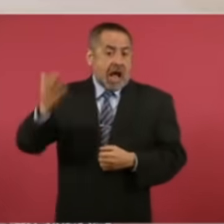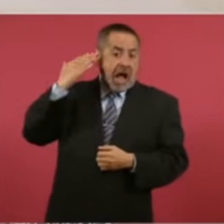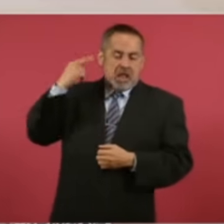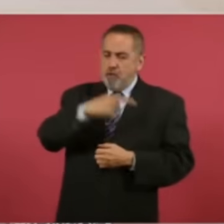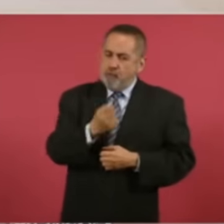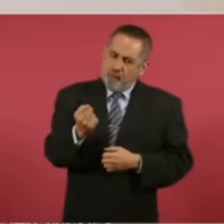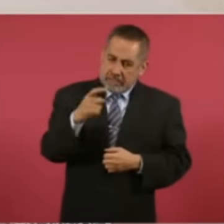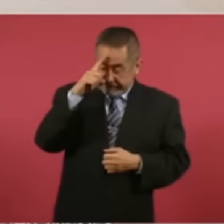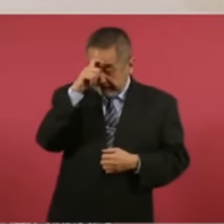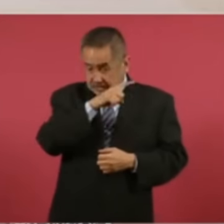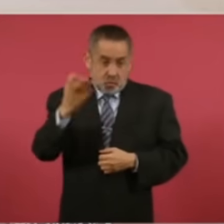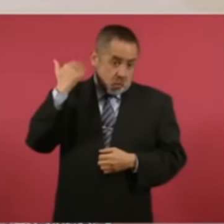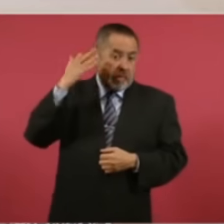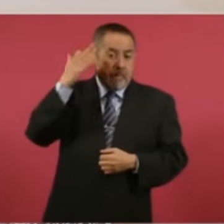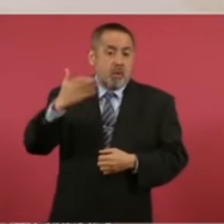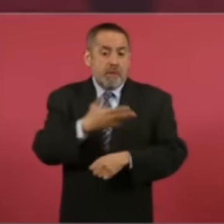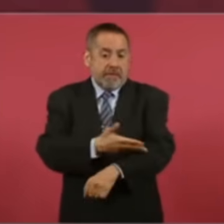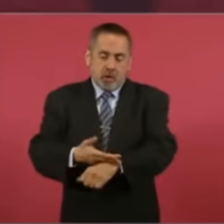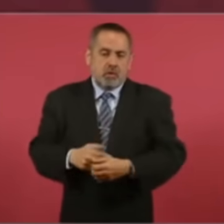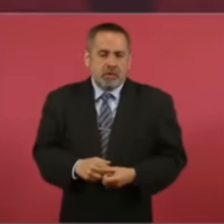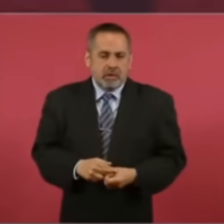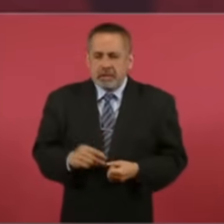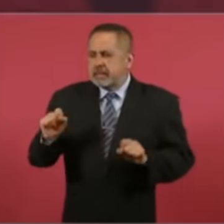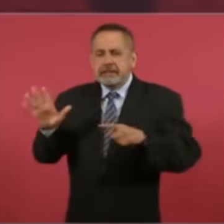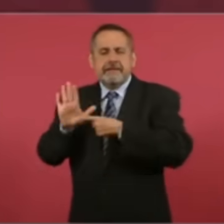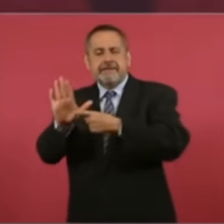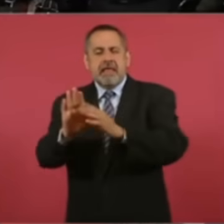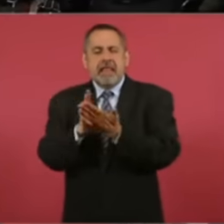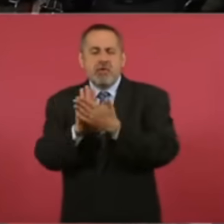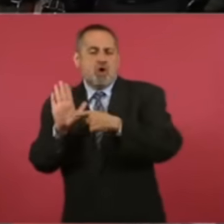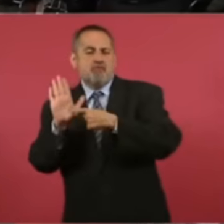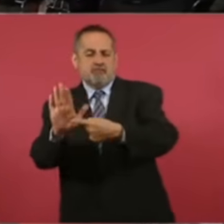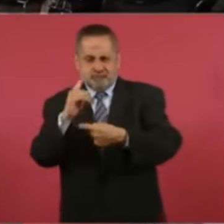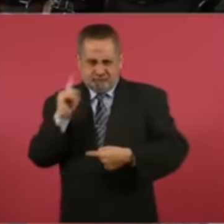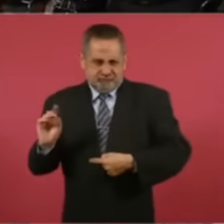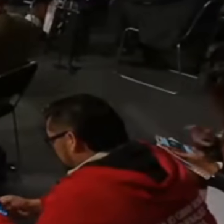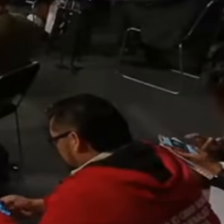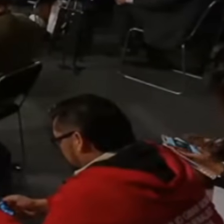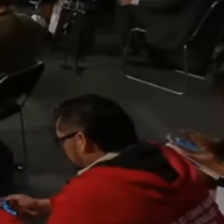duro, muy difícil. ¿No pones la portada del libro?